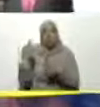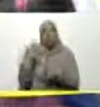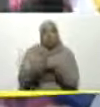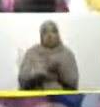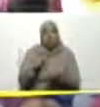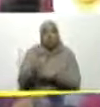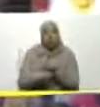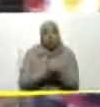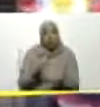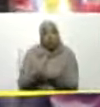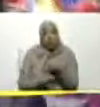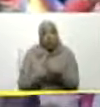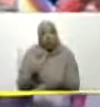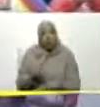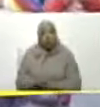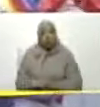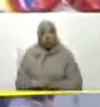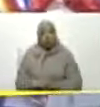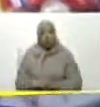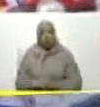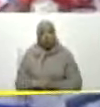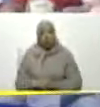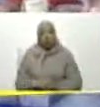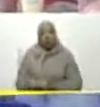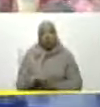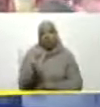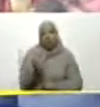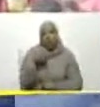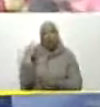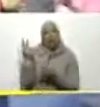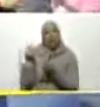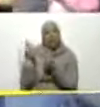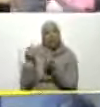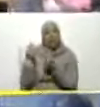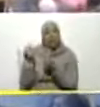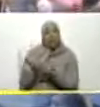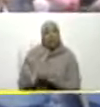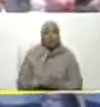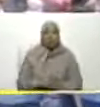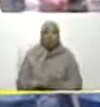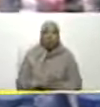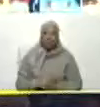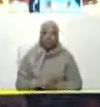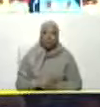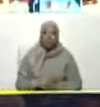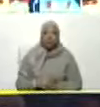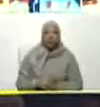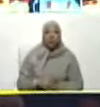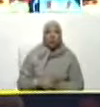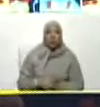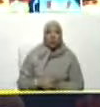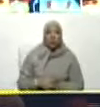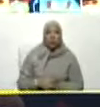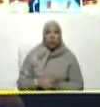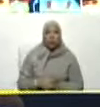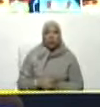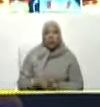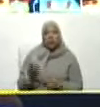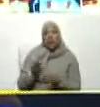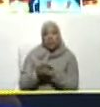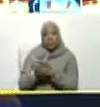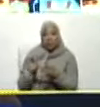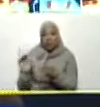tiempo de revolución, tiempo de esperanza. ¿Qué caminos aquellos,